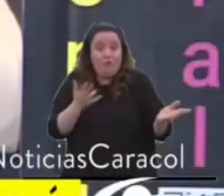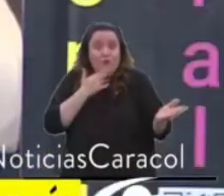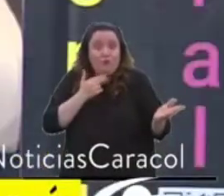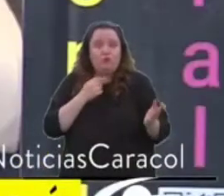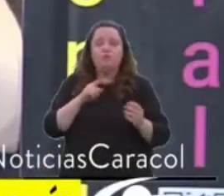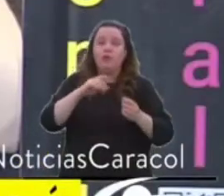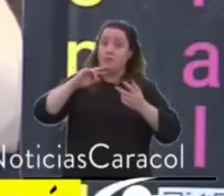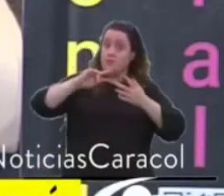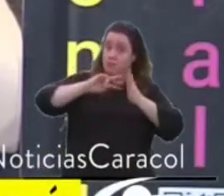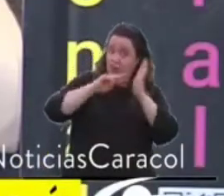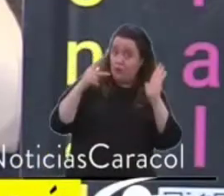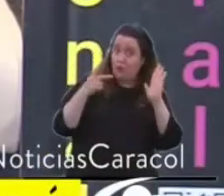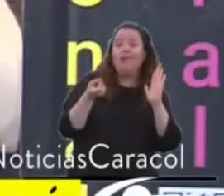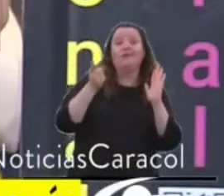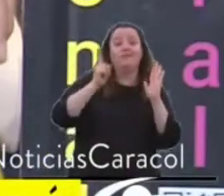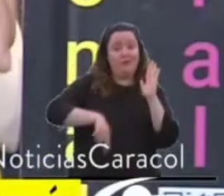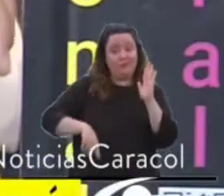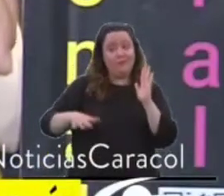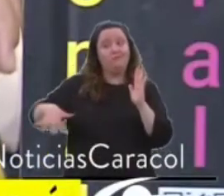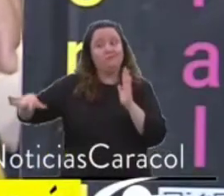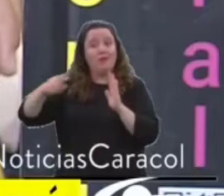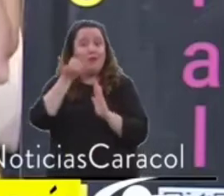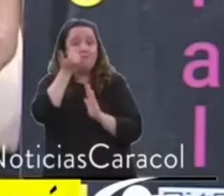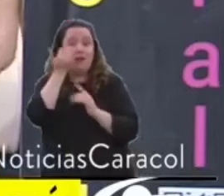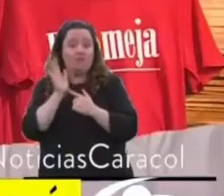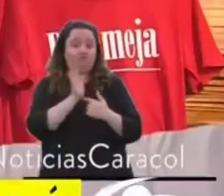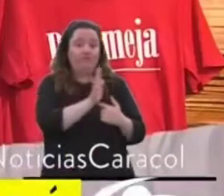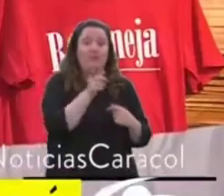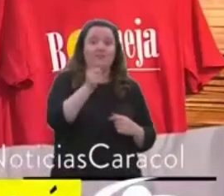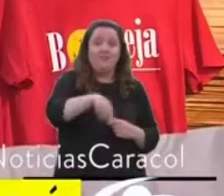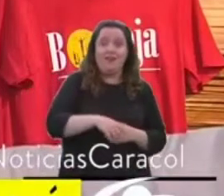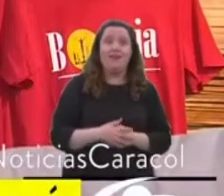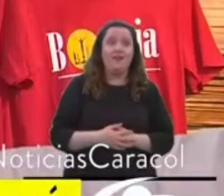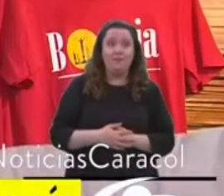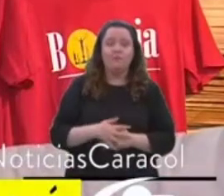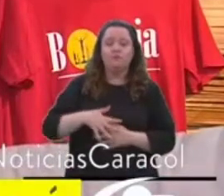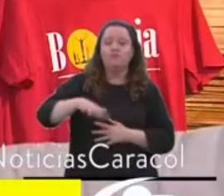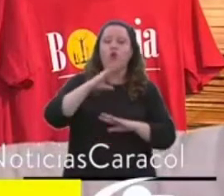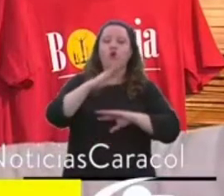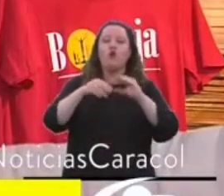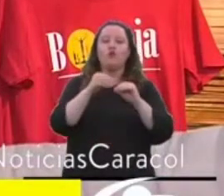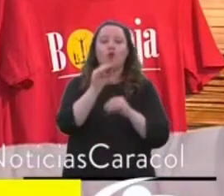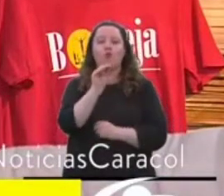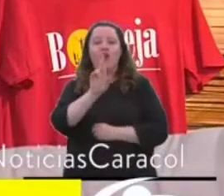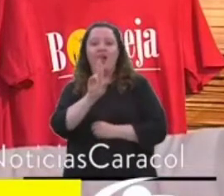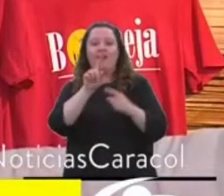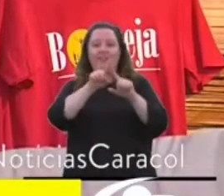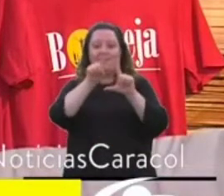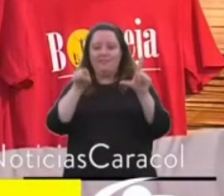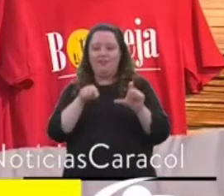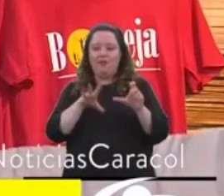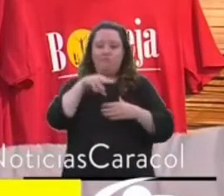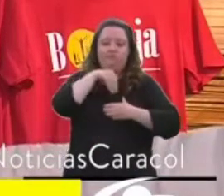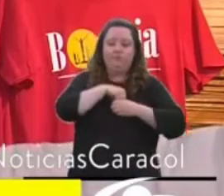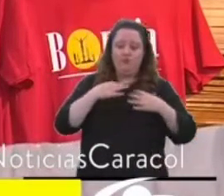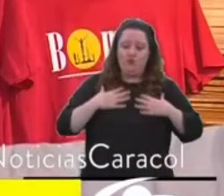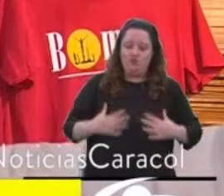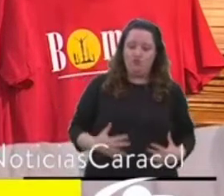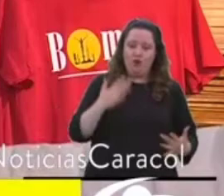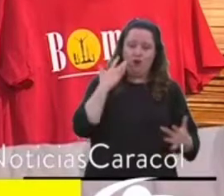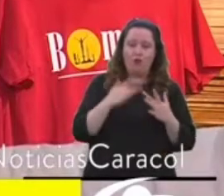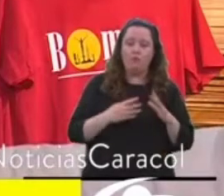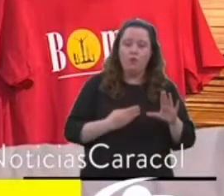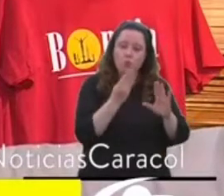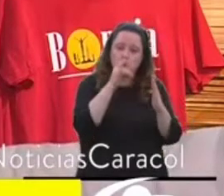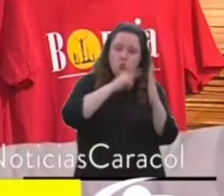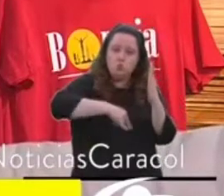tecnología también cuenta las historias de Barranca Bermeja. Y lo que hice fue crear un código QR y lo innové a las prendas, que al escanear el